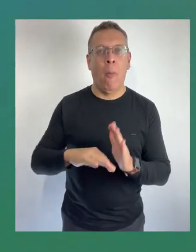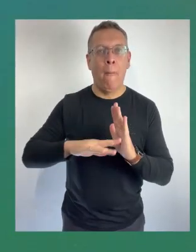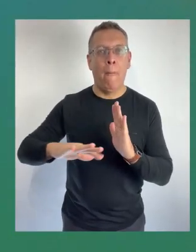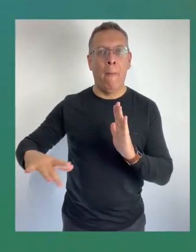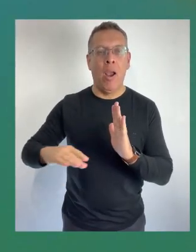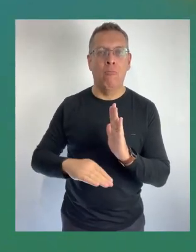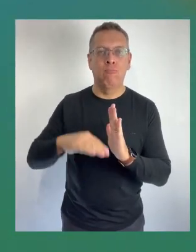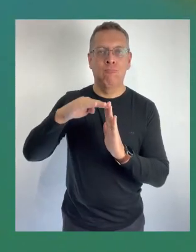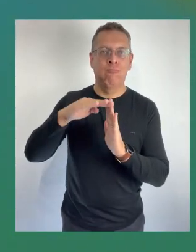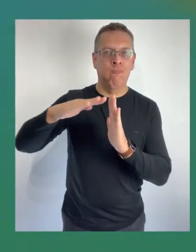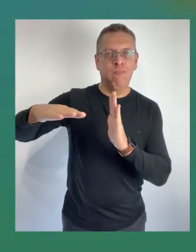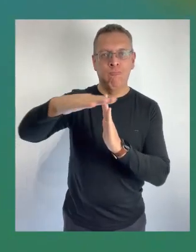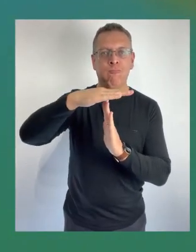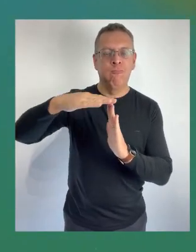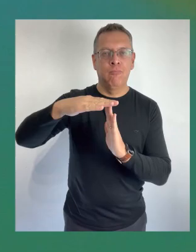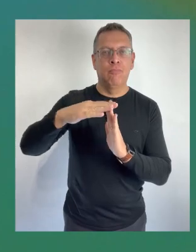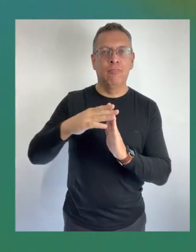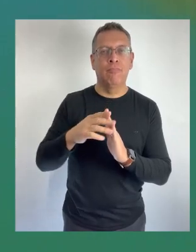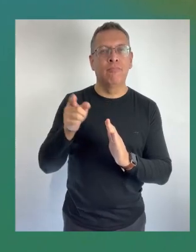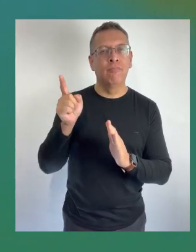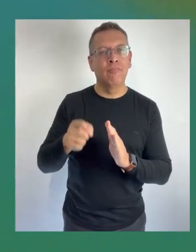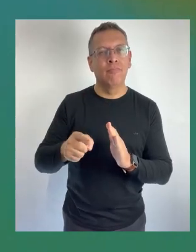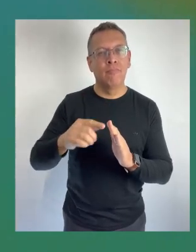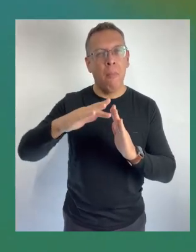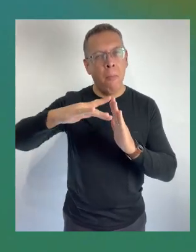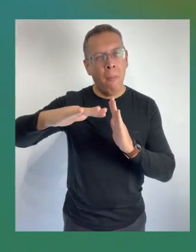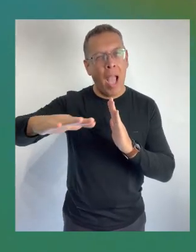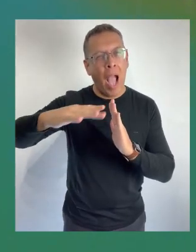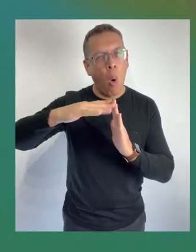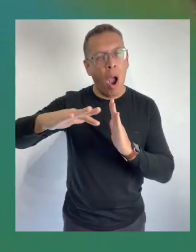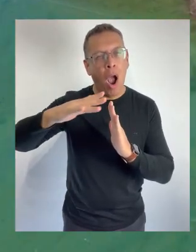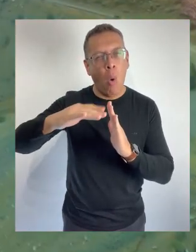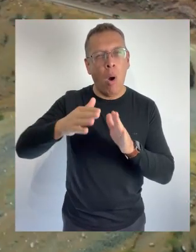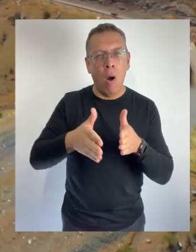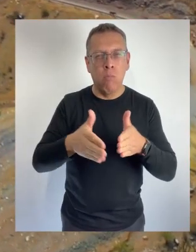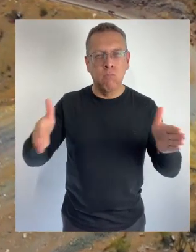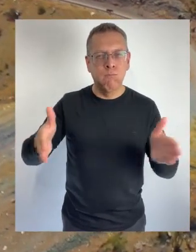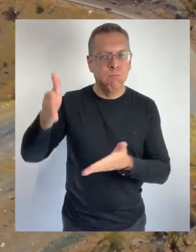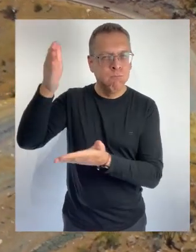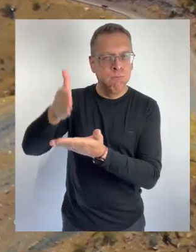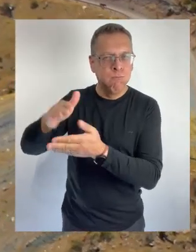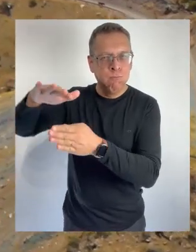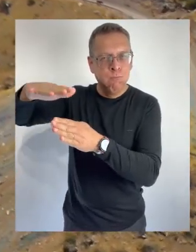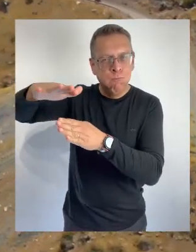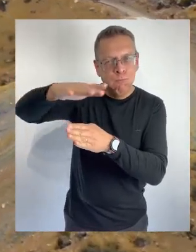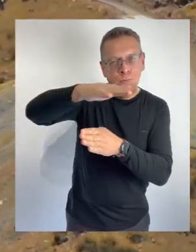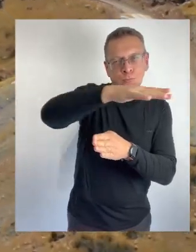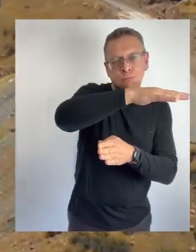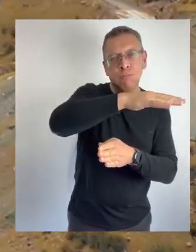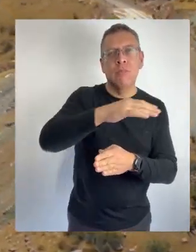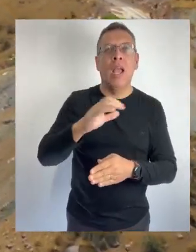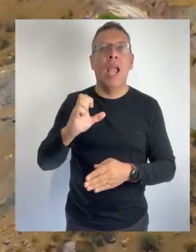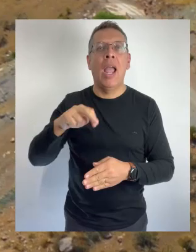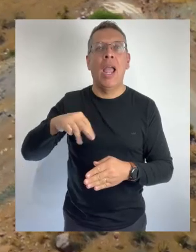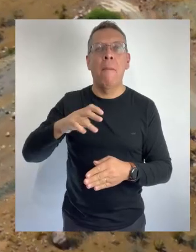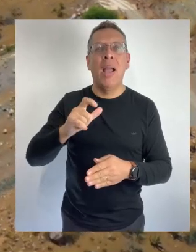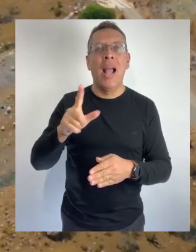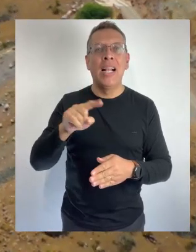hermoso embalse, el embalse Chacrilla, que está en la comuna de Putaendo.